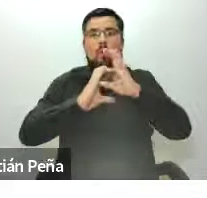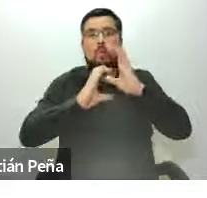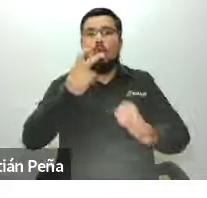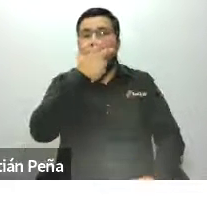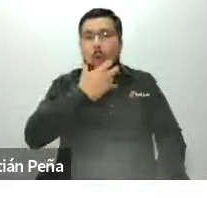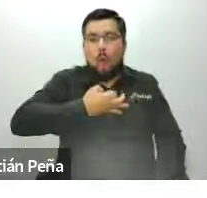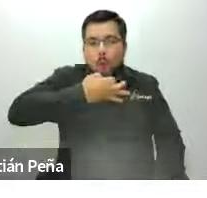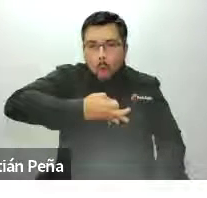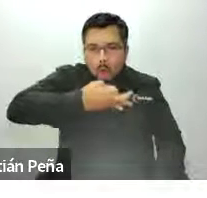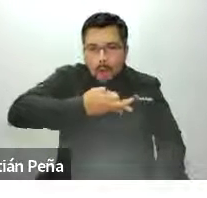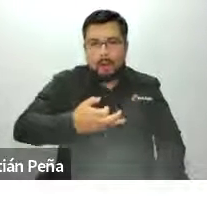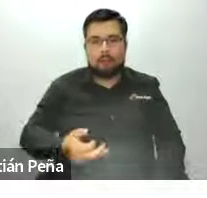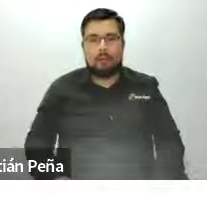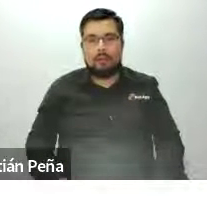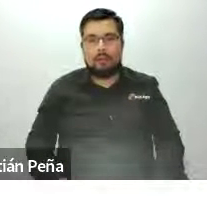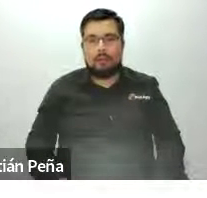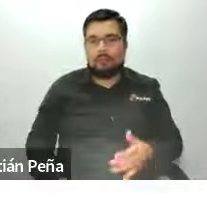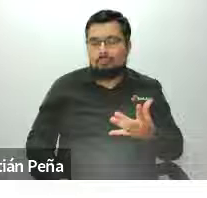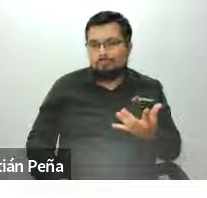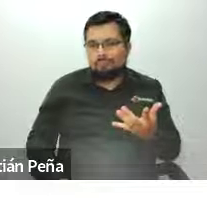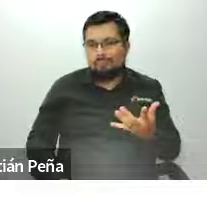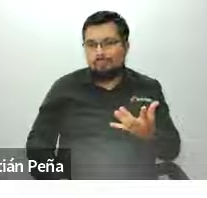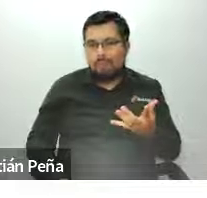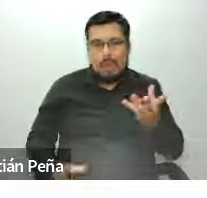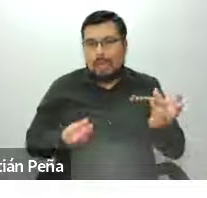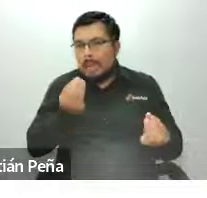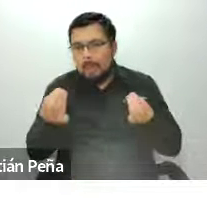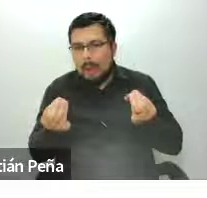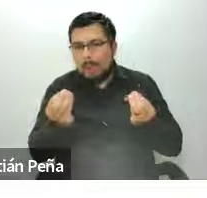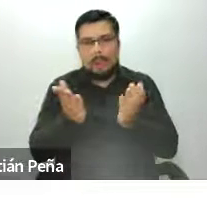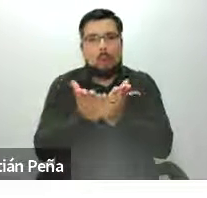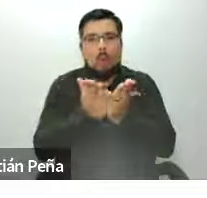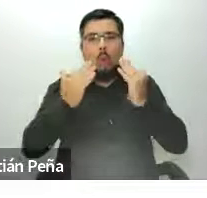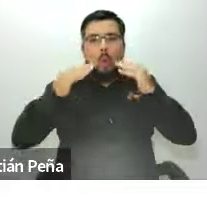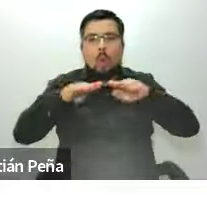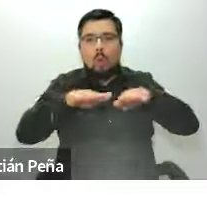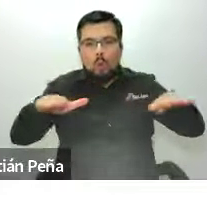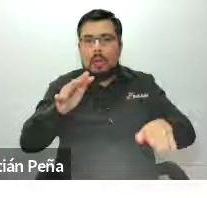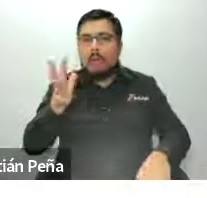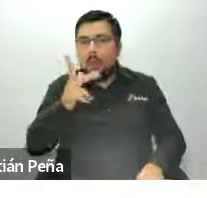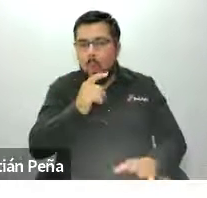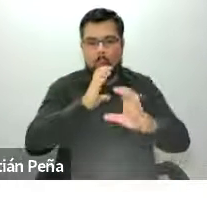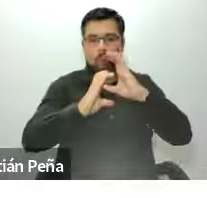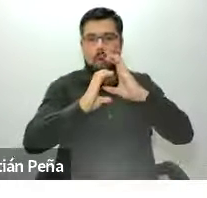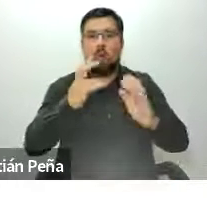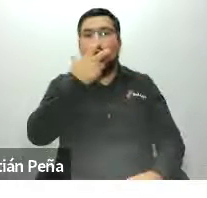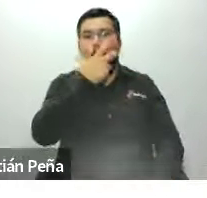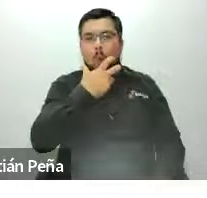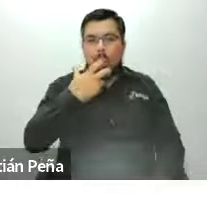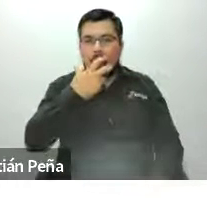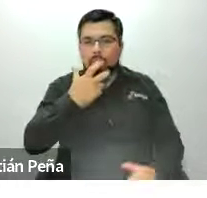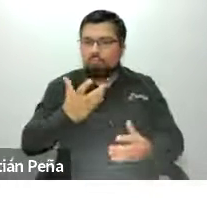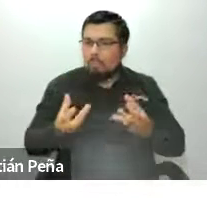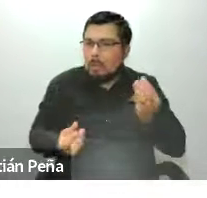¿no es cierto?, estaba la idea, bueno, ¿y qué pasa con las y los estudiantes que Sí, no tienen comunicación oral? ¿Sí? ¿Sí? allá.